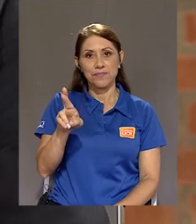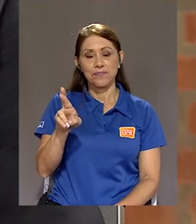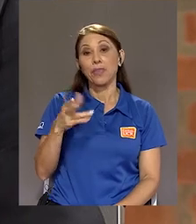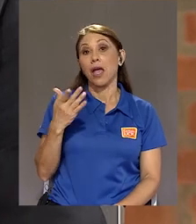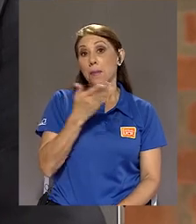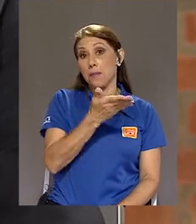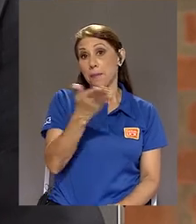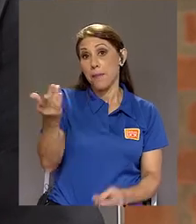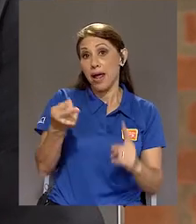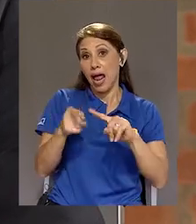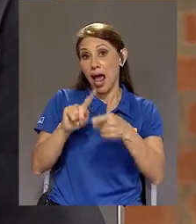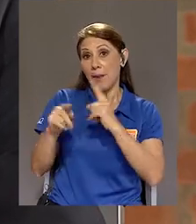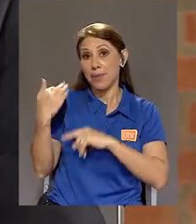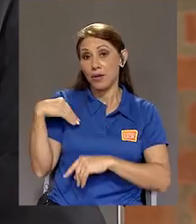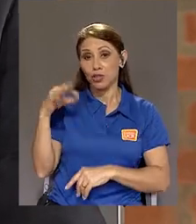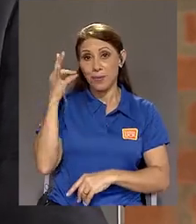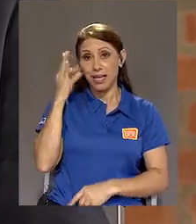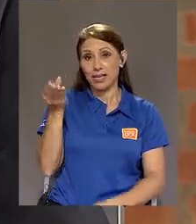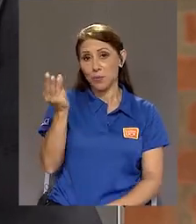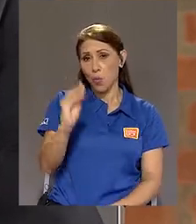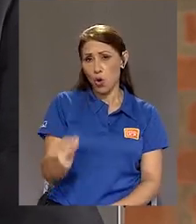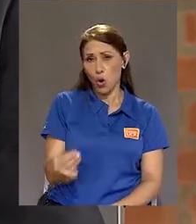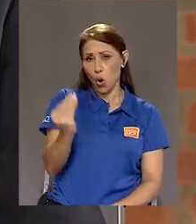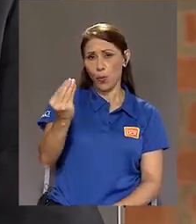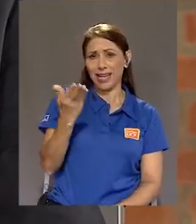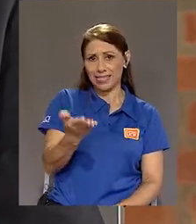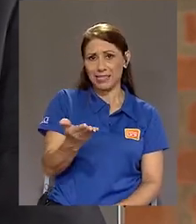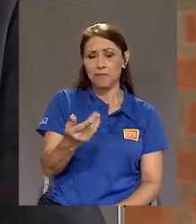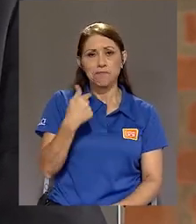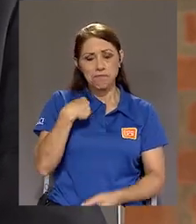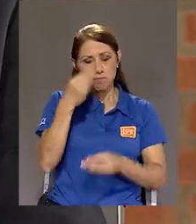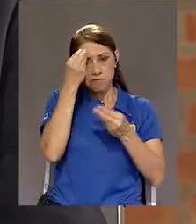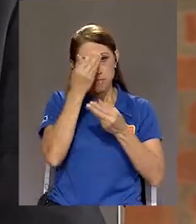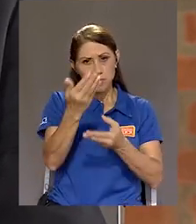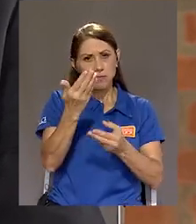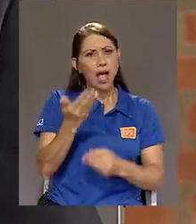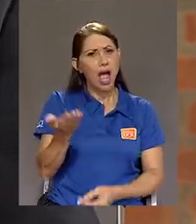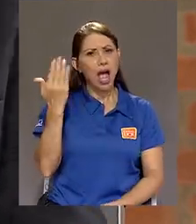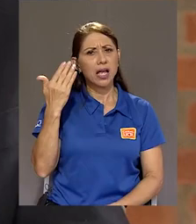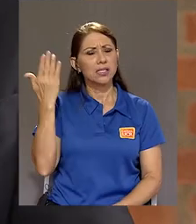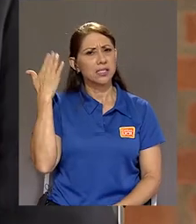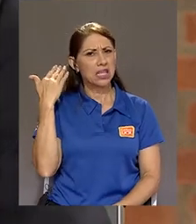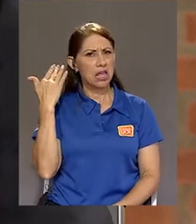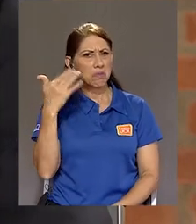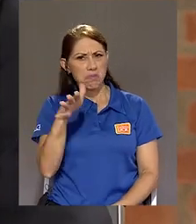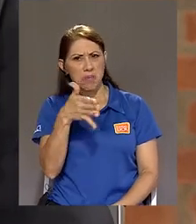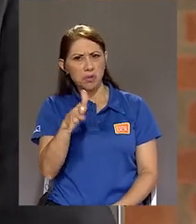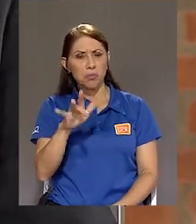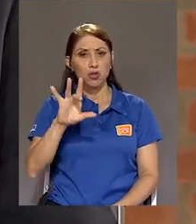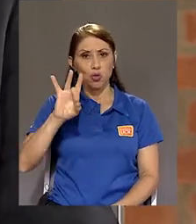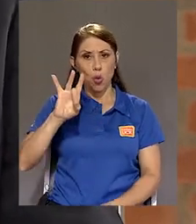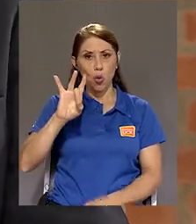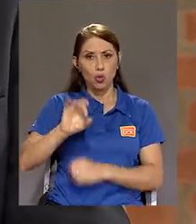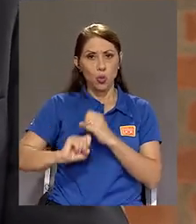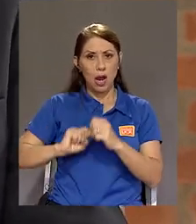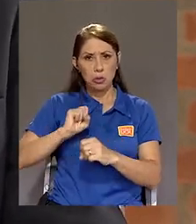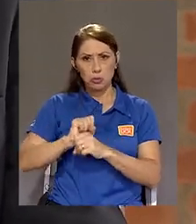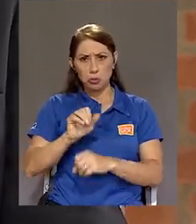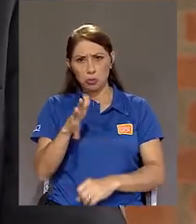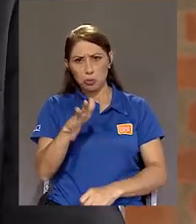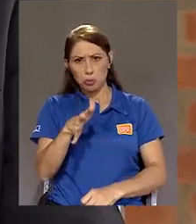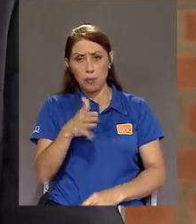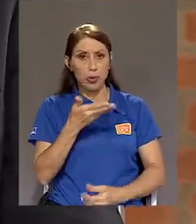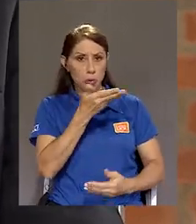los amigos y amigas que son muy jóvenes, hace unos cerca de 8 años, un poquito